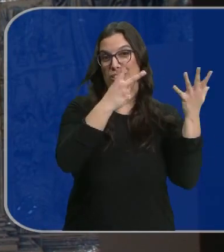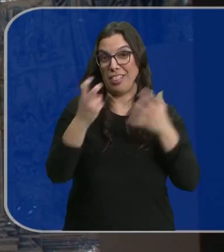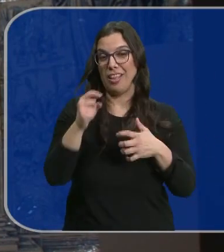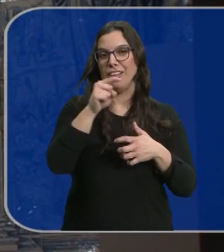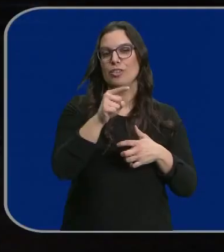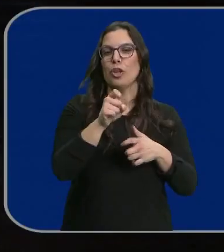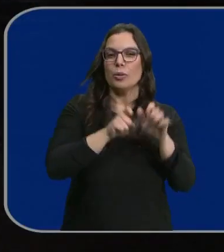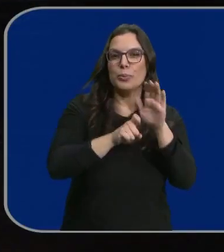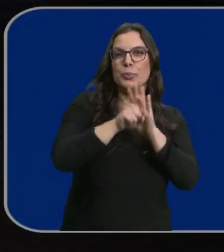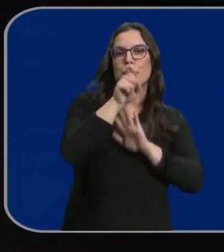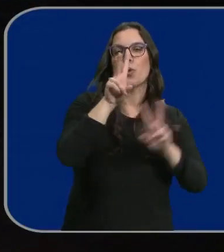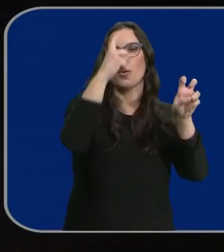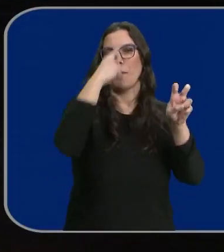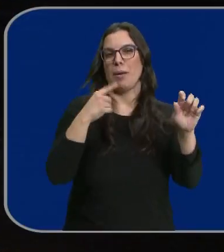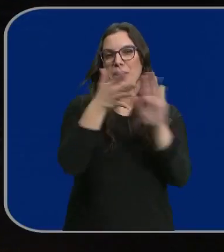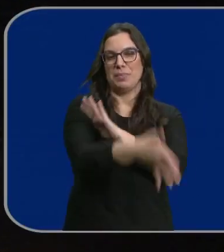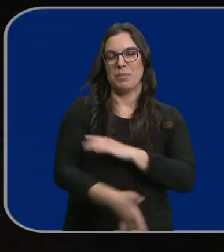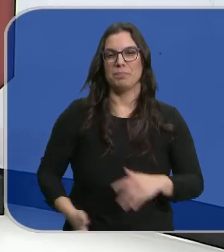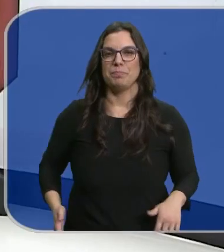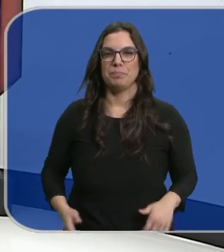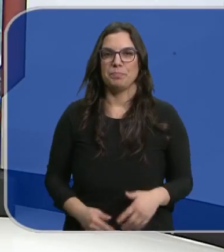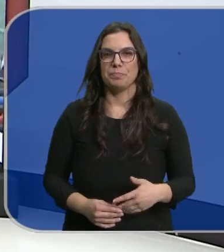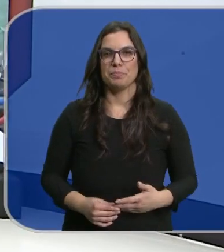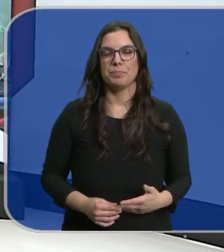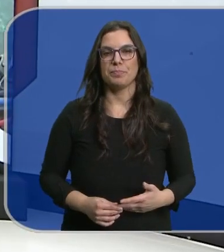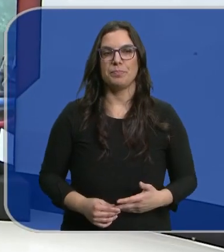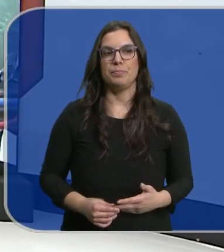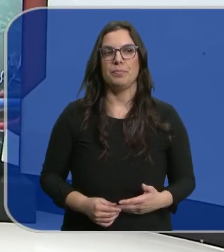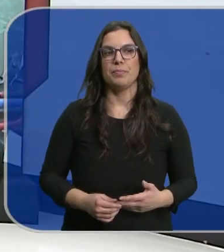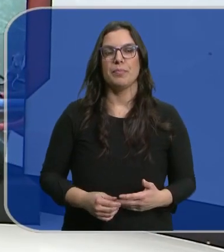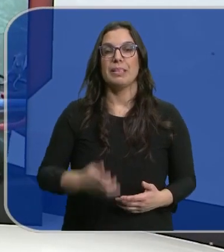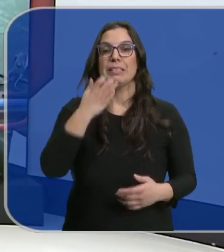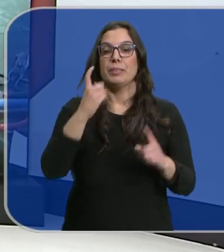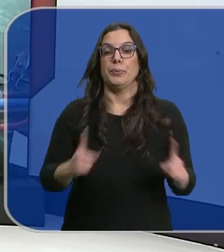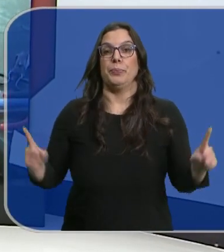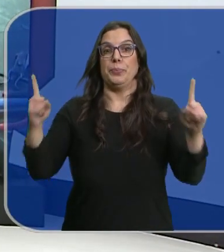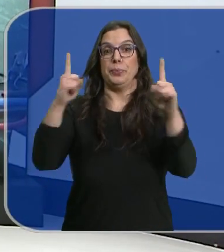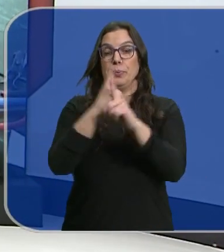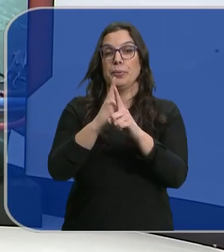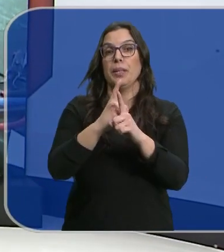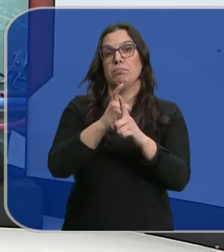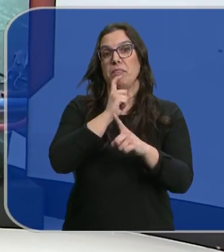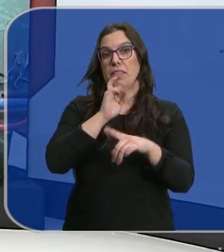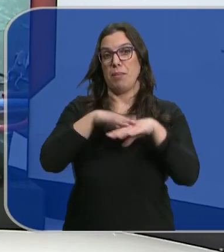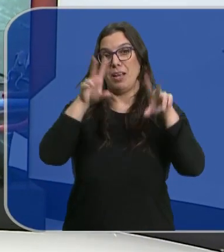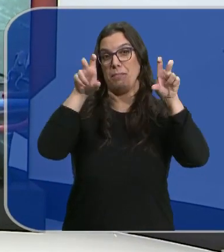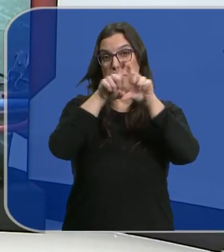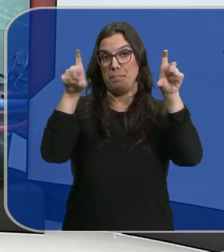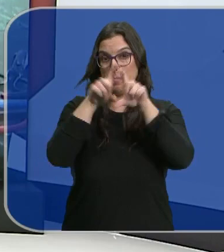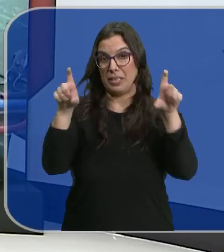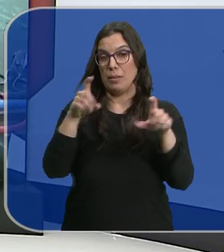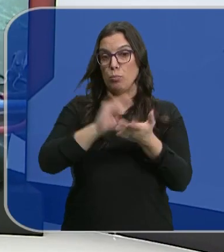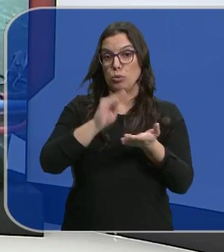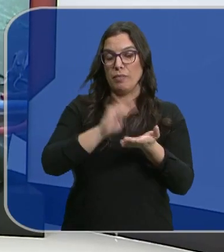cumpleaños sea una nueva imagen para siempre. Si el relevo es un momento comprometido en la vida de muchas empresas, cuando lo que